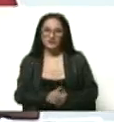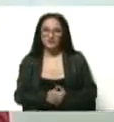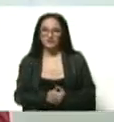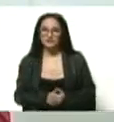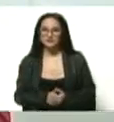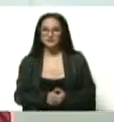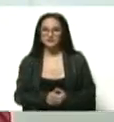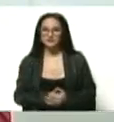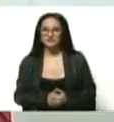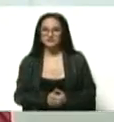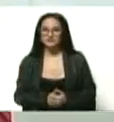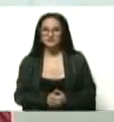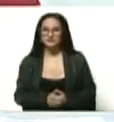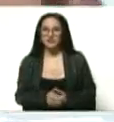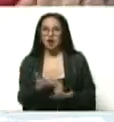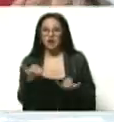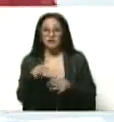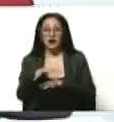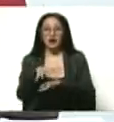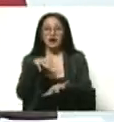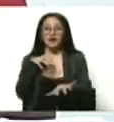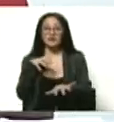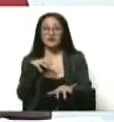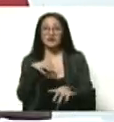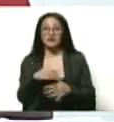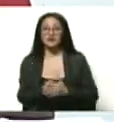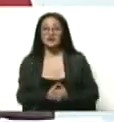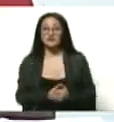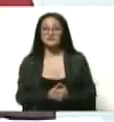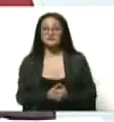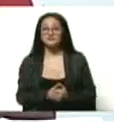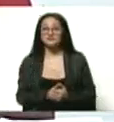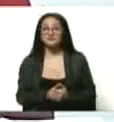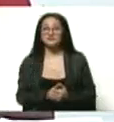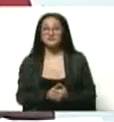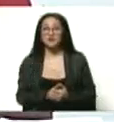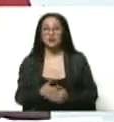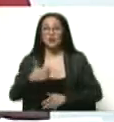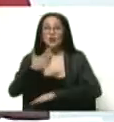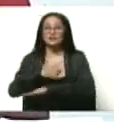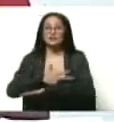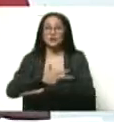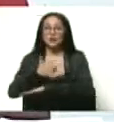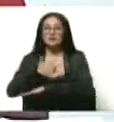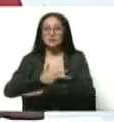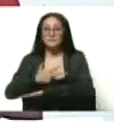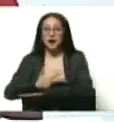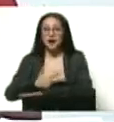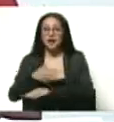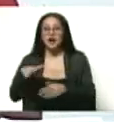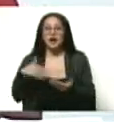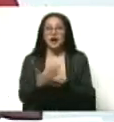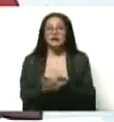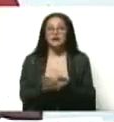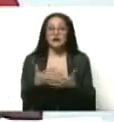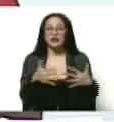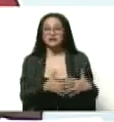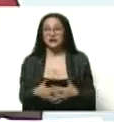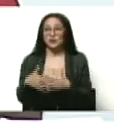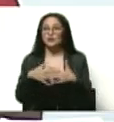siguiente, ahorita hay caravanas que van de Guatemala, de México, hacia Estados Unidos.